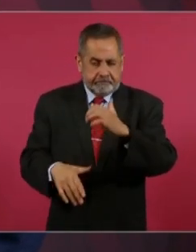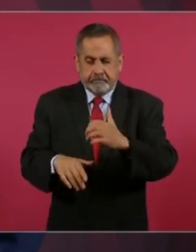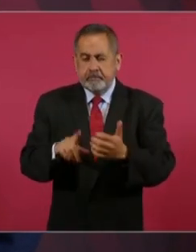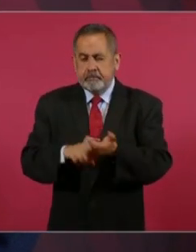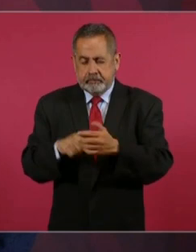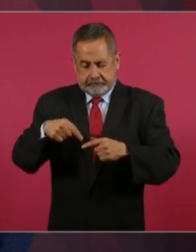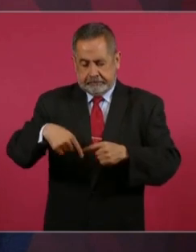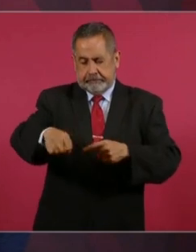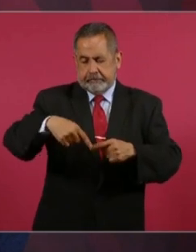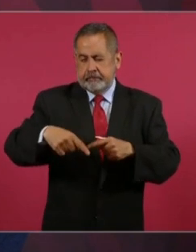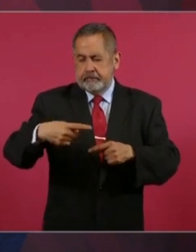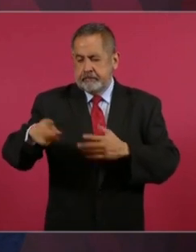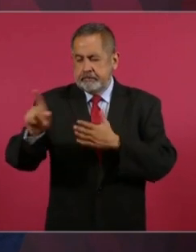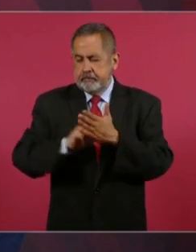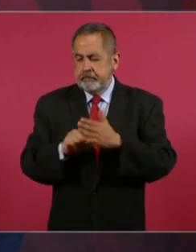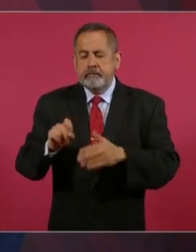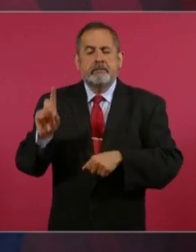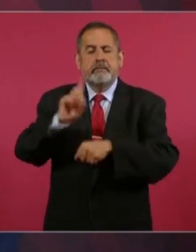de este mes,